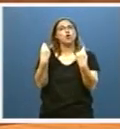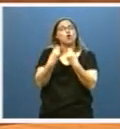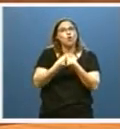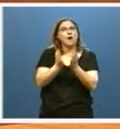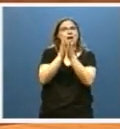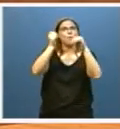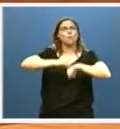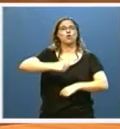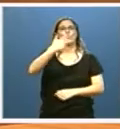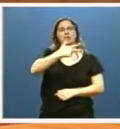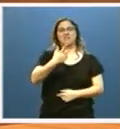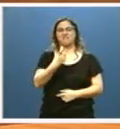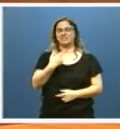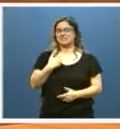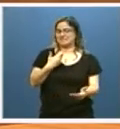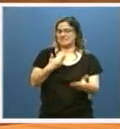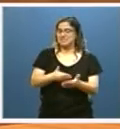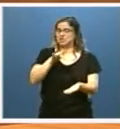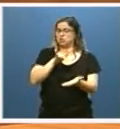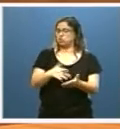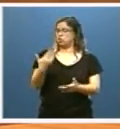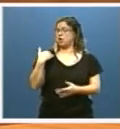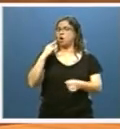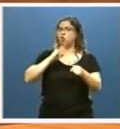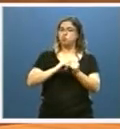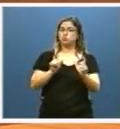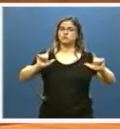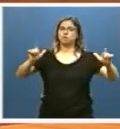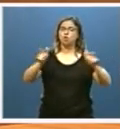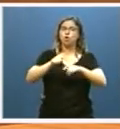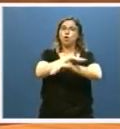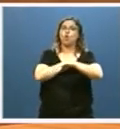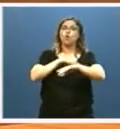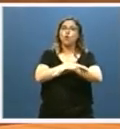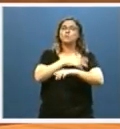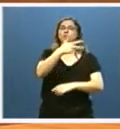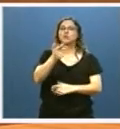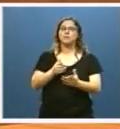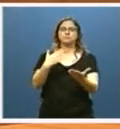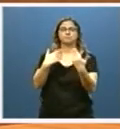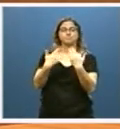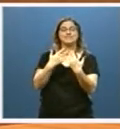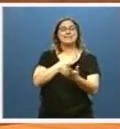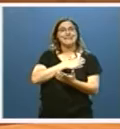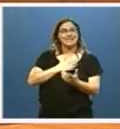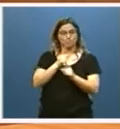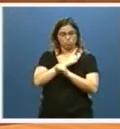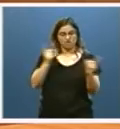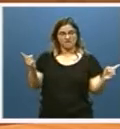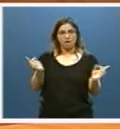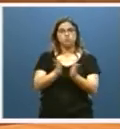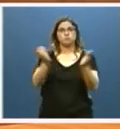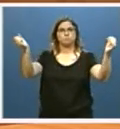cantabria para lo cual hemos celebrado reuniones con su gobierno con el fin de formalizar lo este 2016